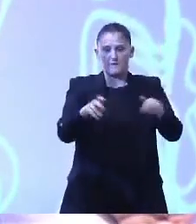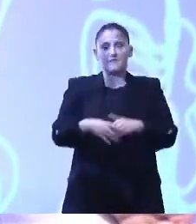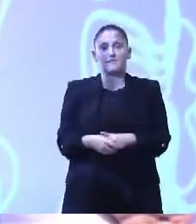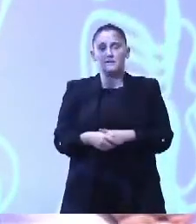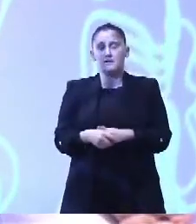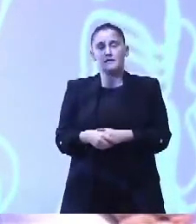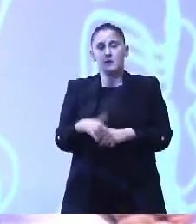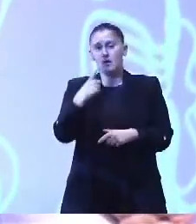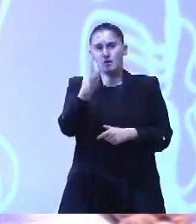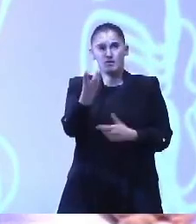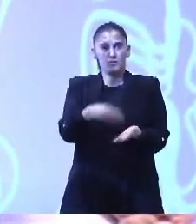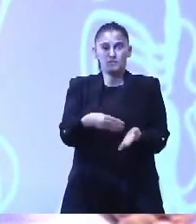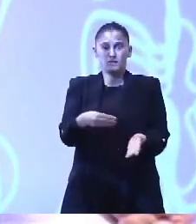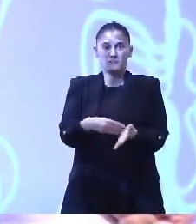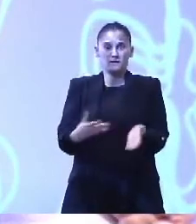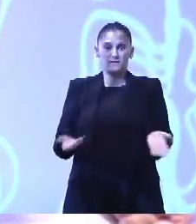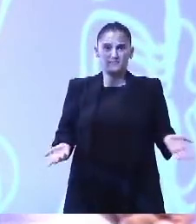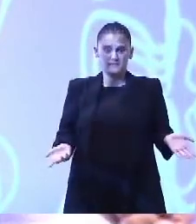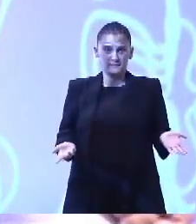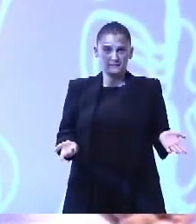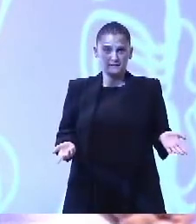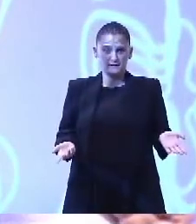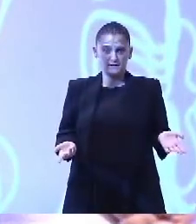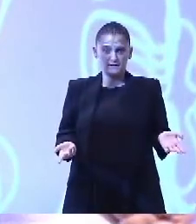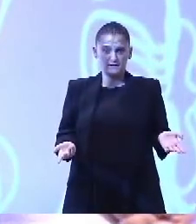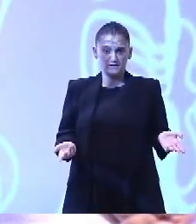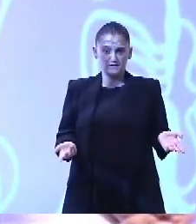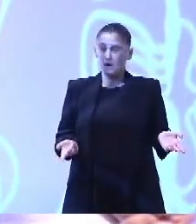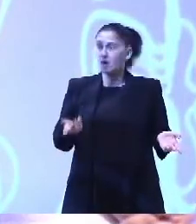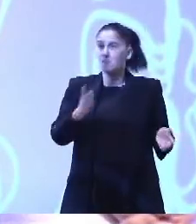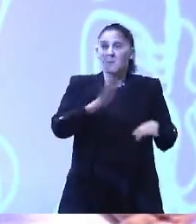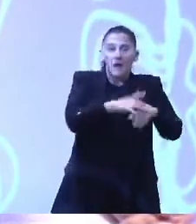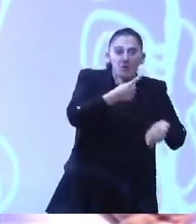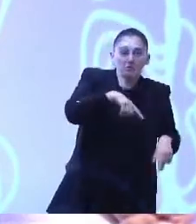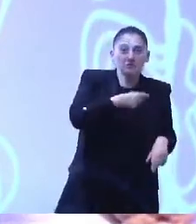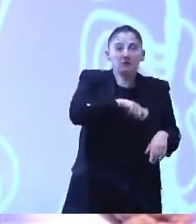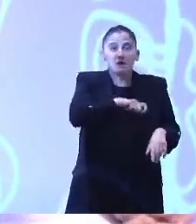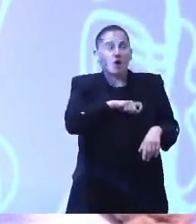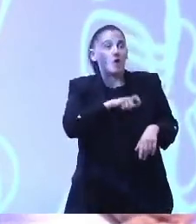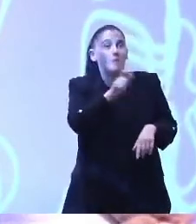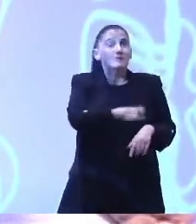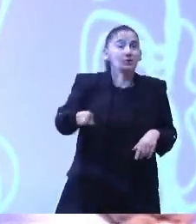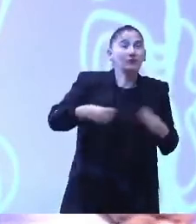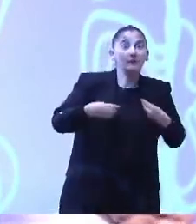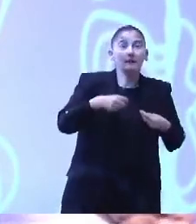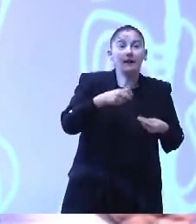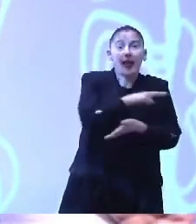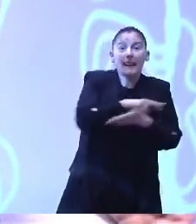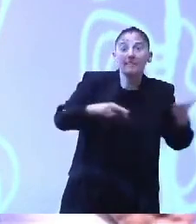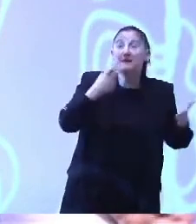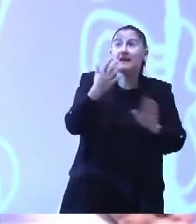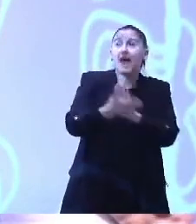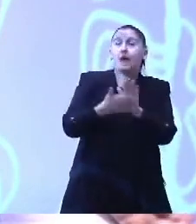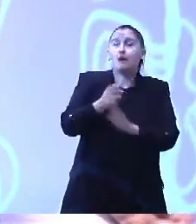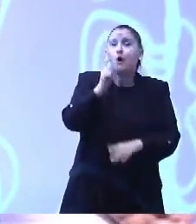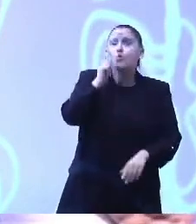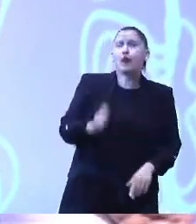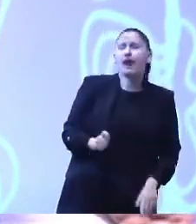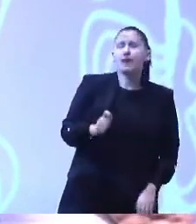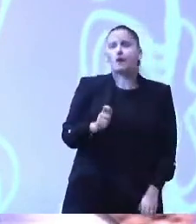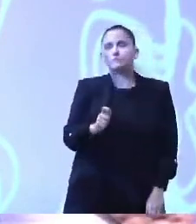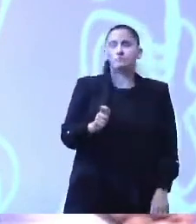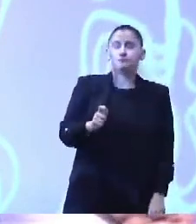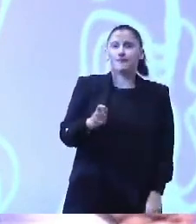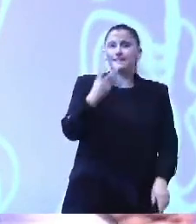Lo hemos dicho en muchas ocasiones. Quizá para nosotros, los españoles, los gallegos y gallegas, hablar de Ucrania nos resulte,